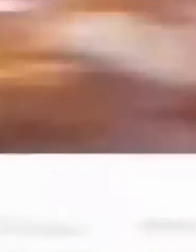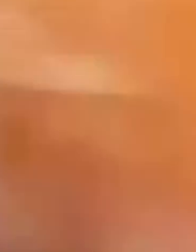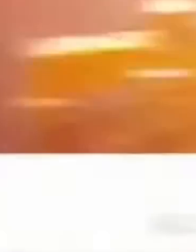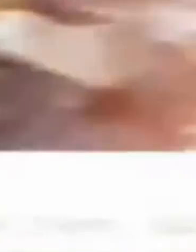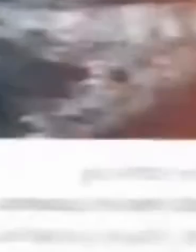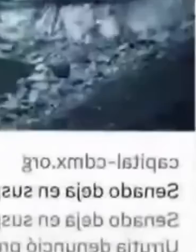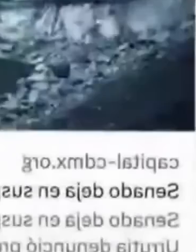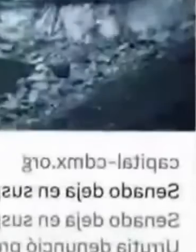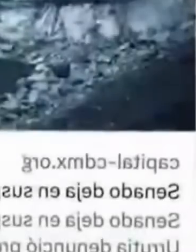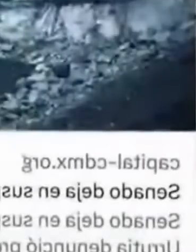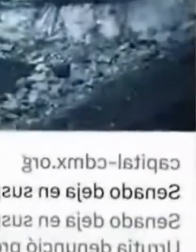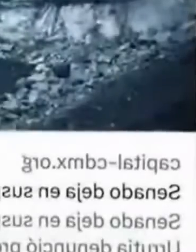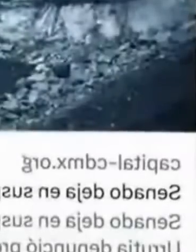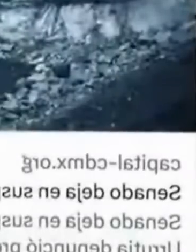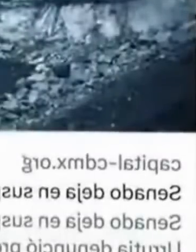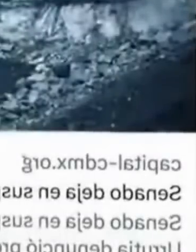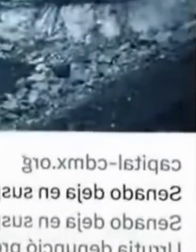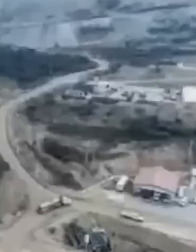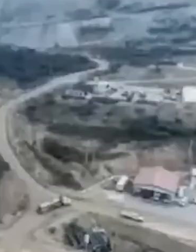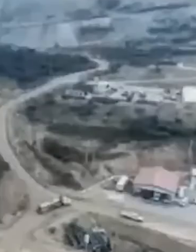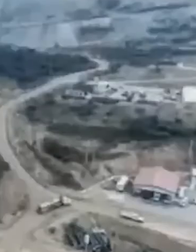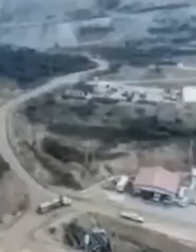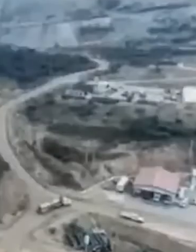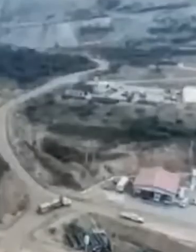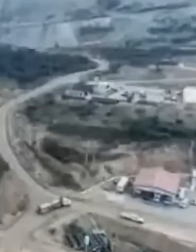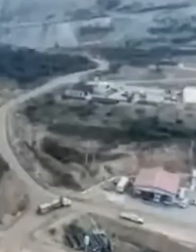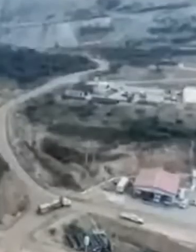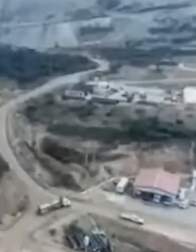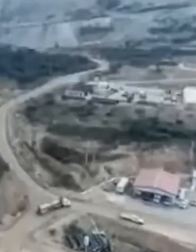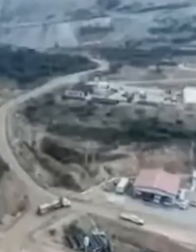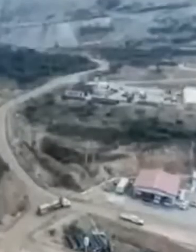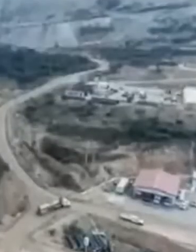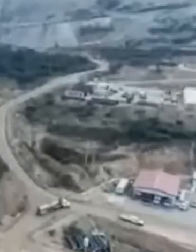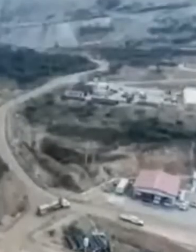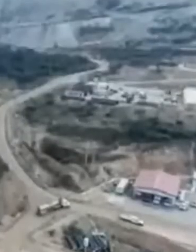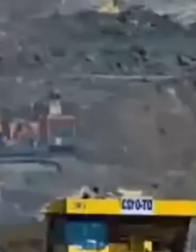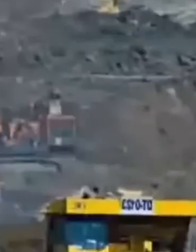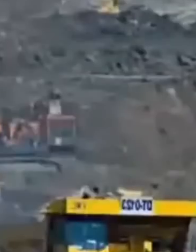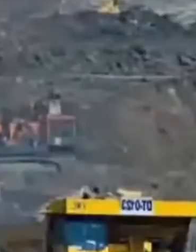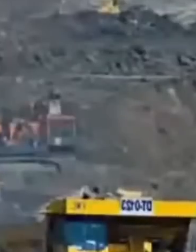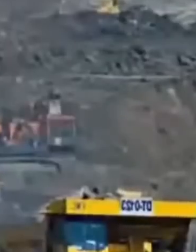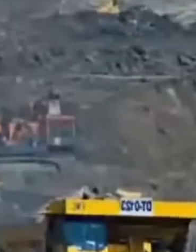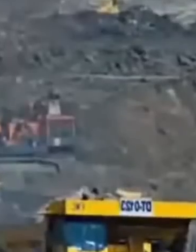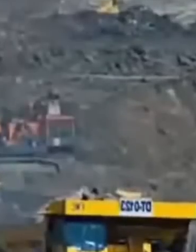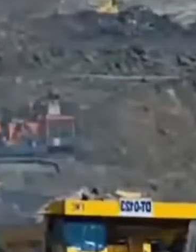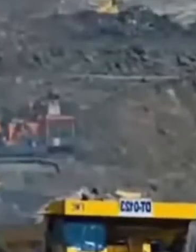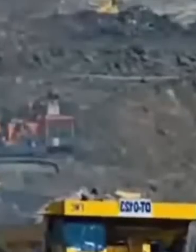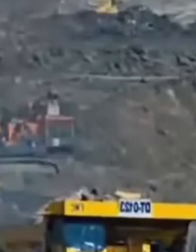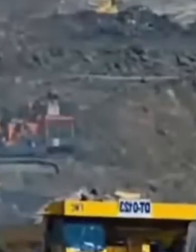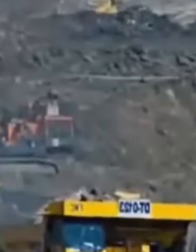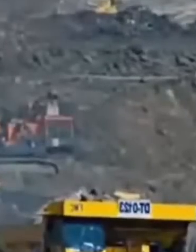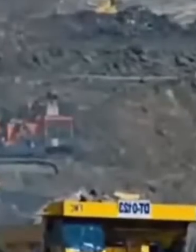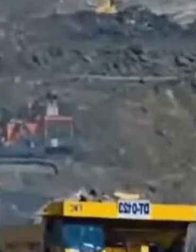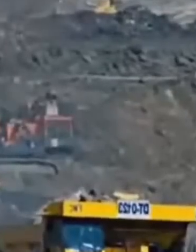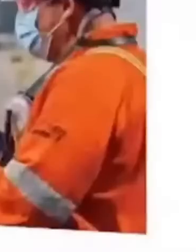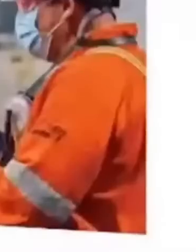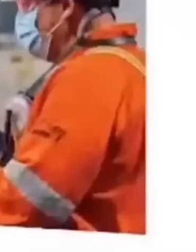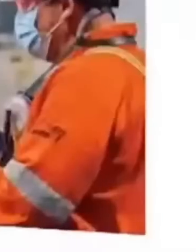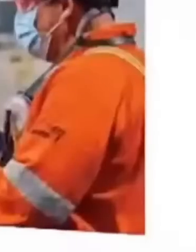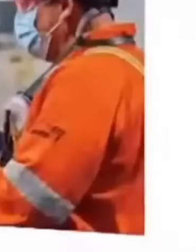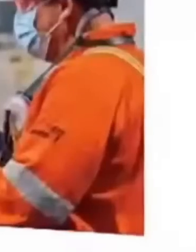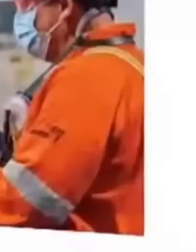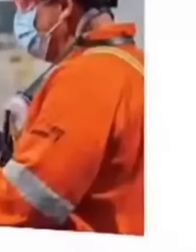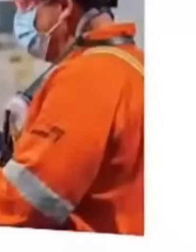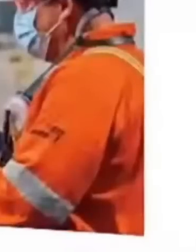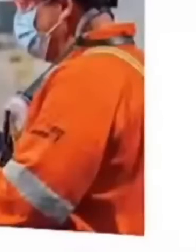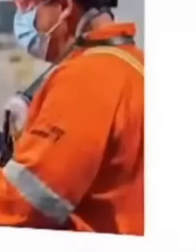3. Falso que la ley minera ponga en riesgo al sector. La reforma busca garantizar el ejercicio sustentable de la